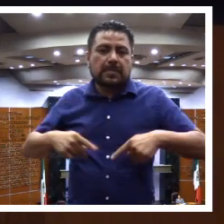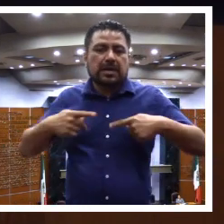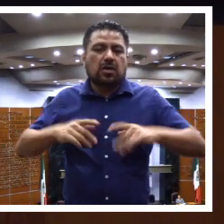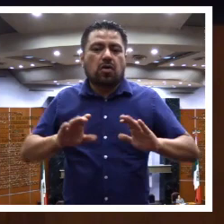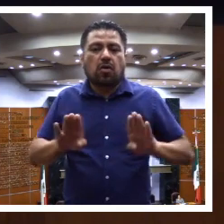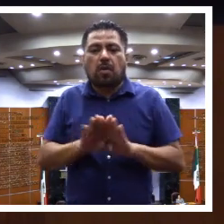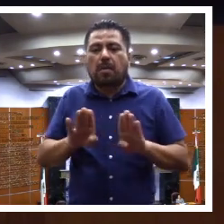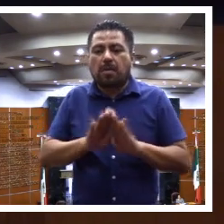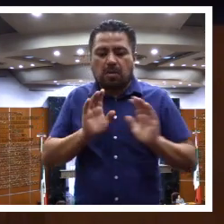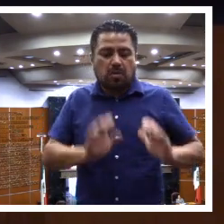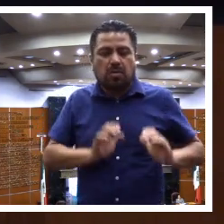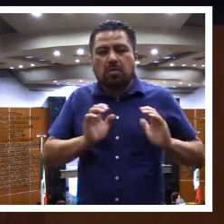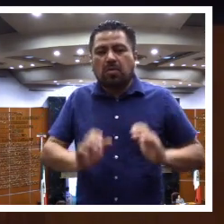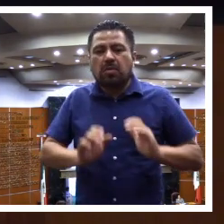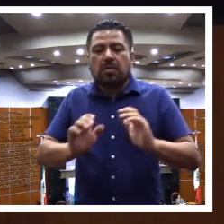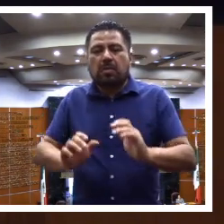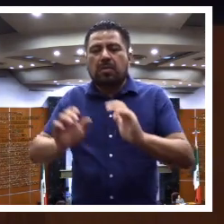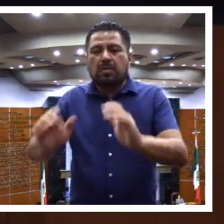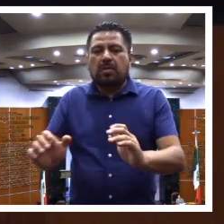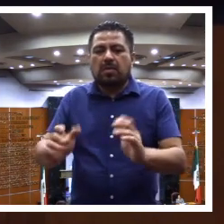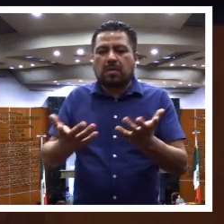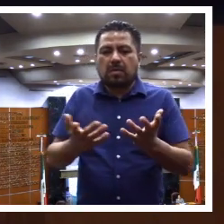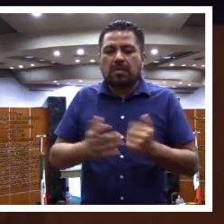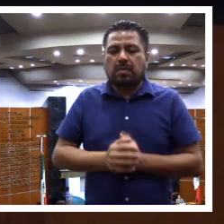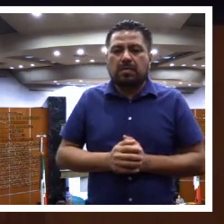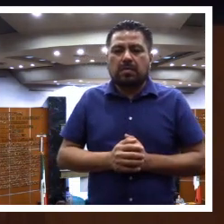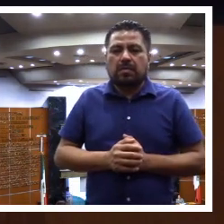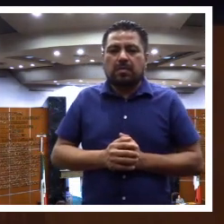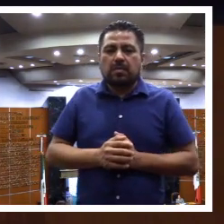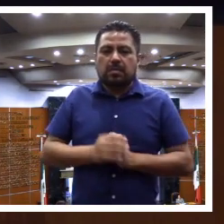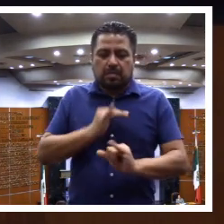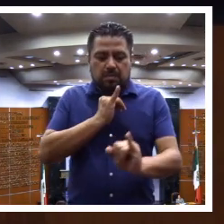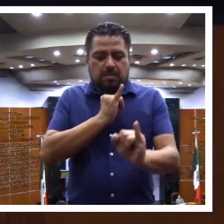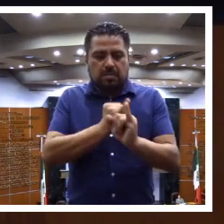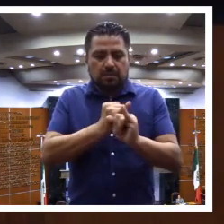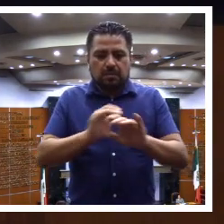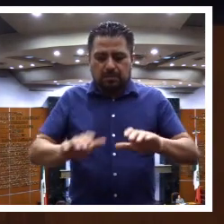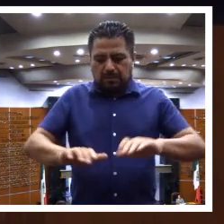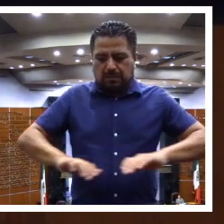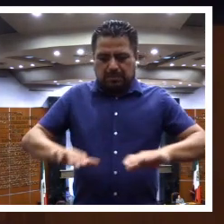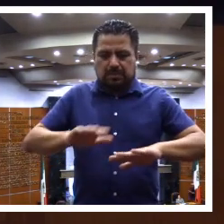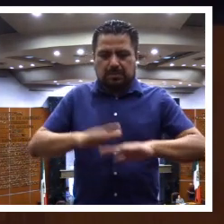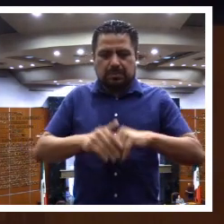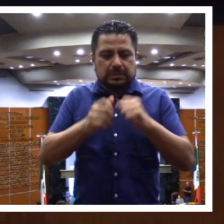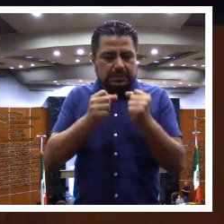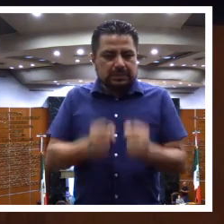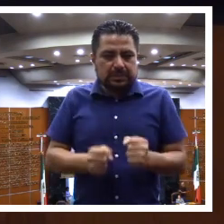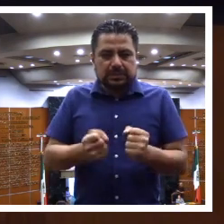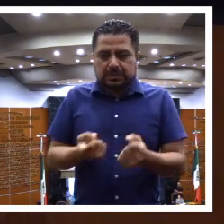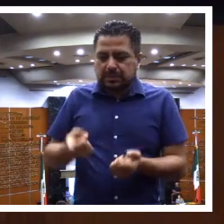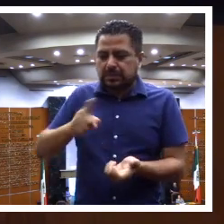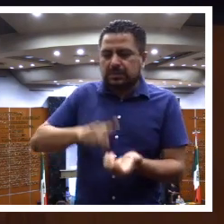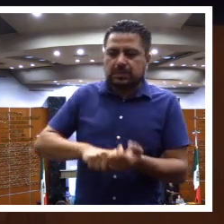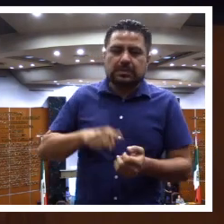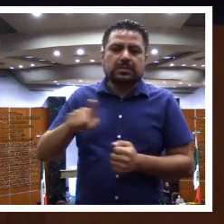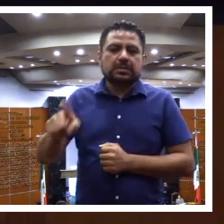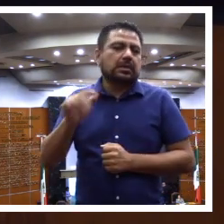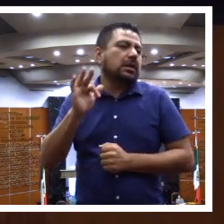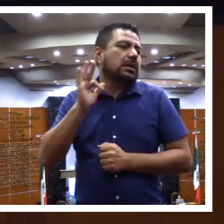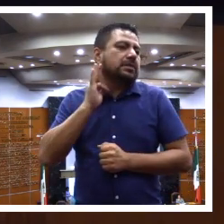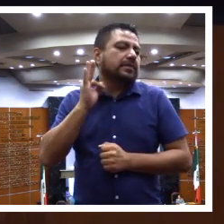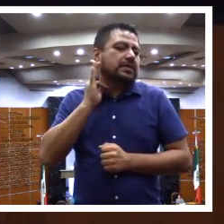PR preventivas de ciberseguridad dentro de la fiscalía del Estado